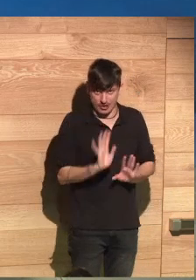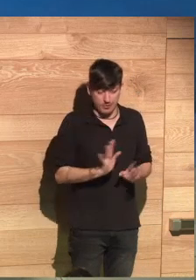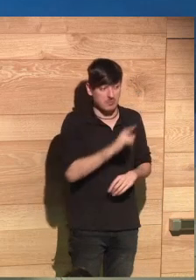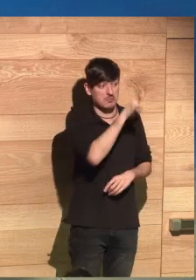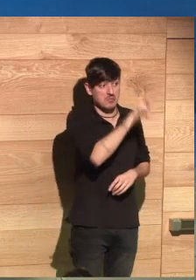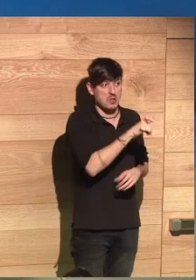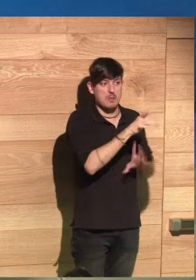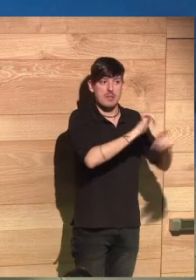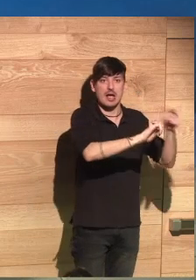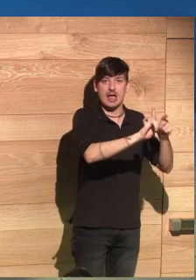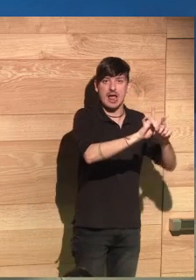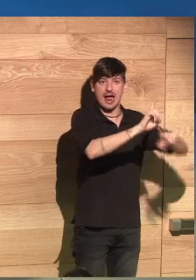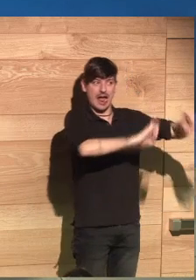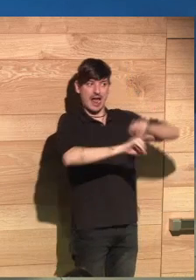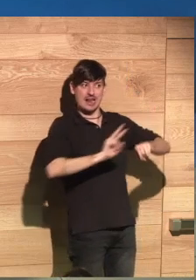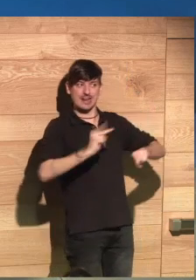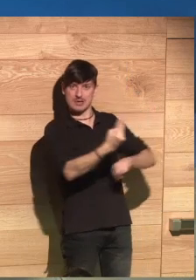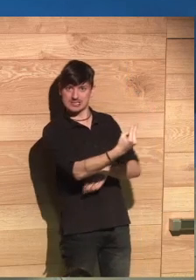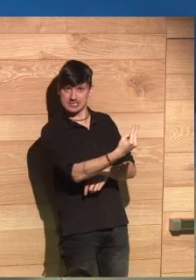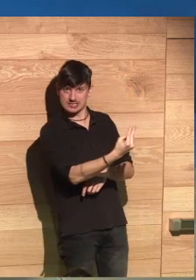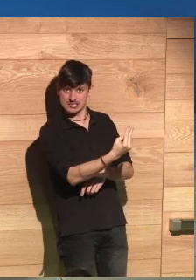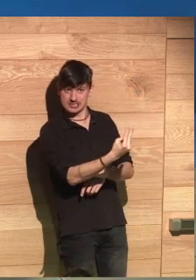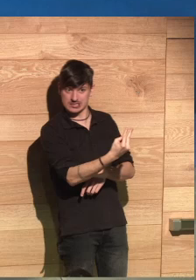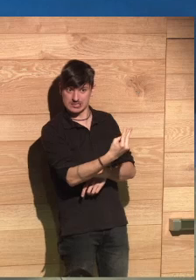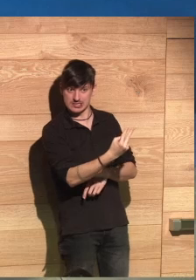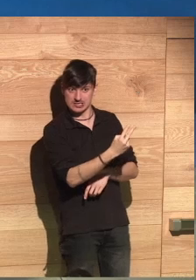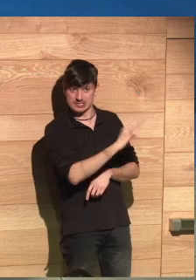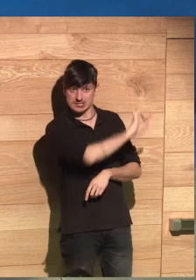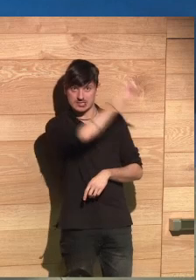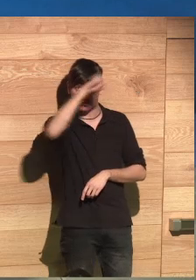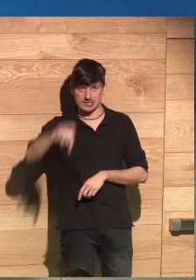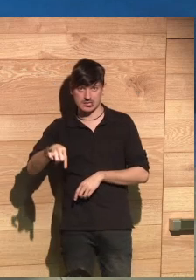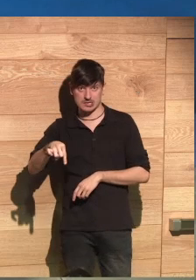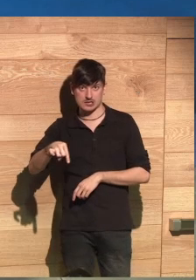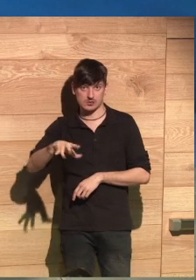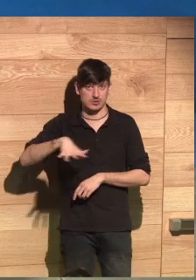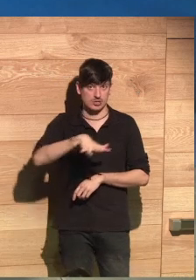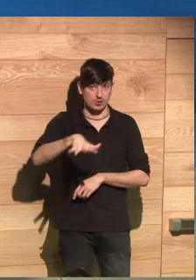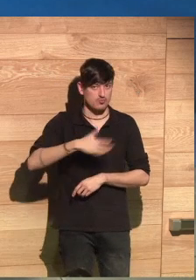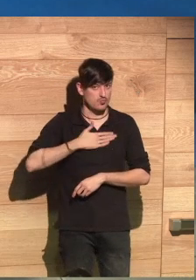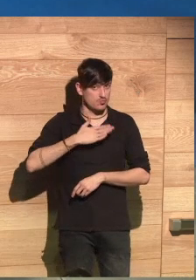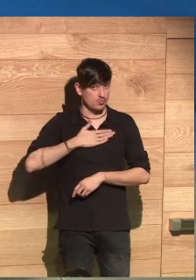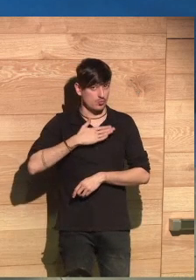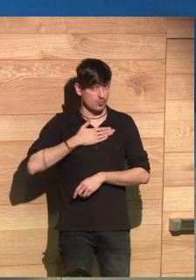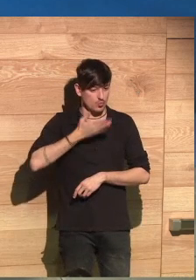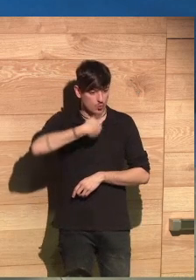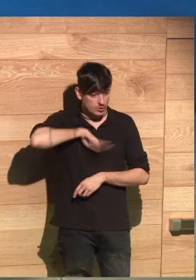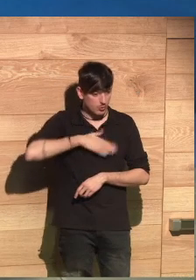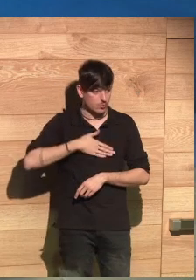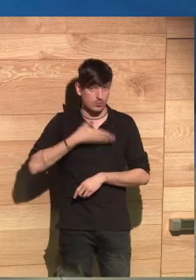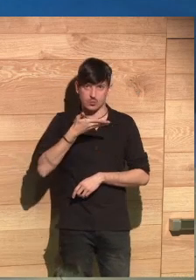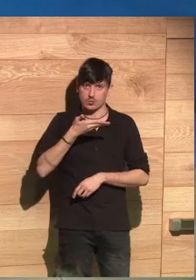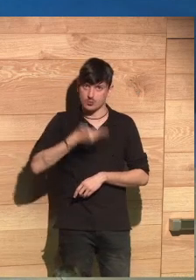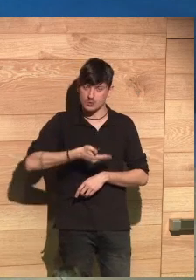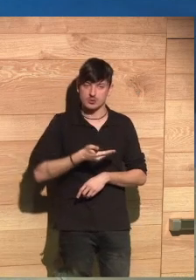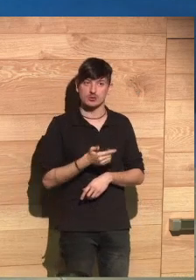el viaje inverso y acaba en un lugar muy nuestro y además muy significativo, con lo que me parece que no es